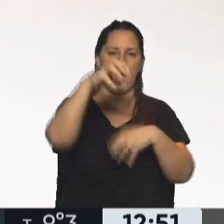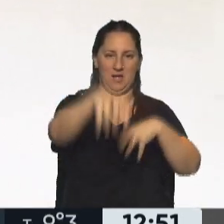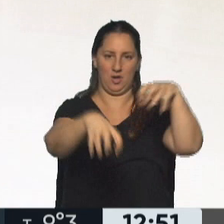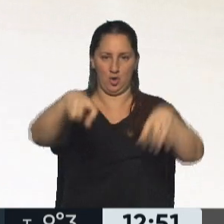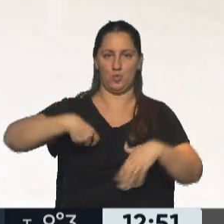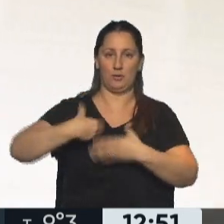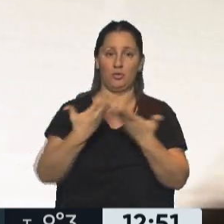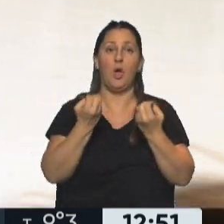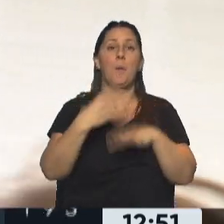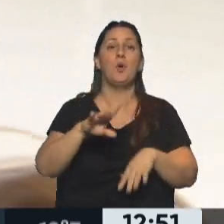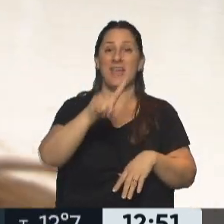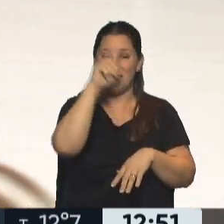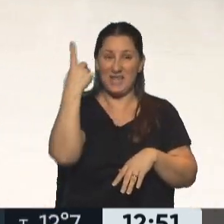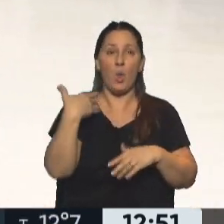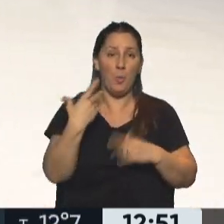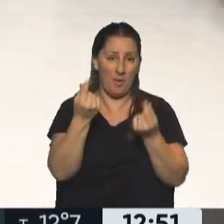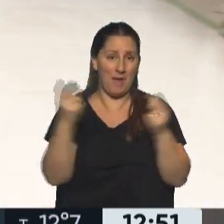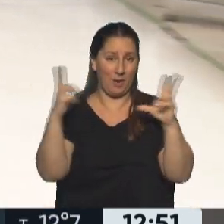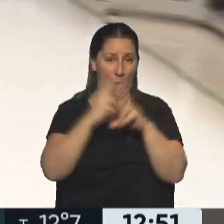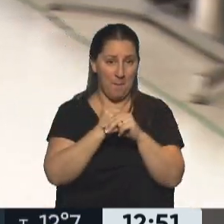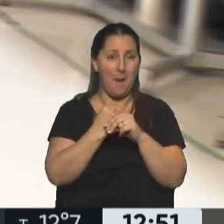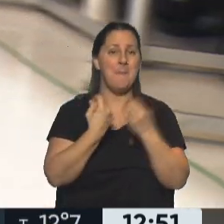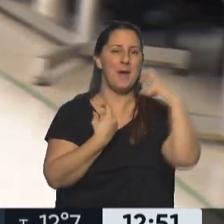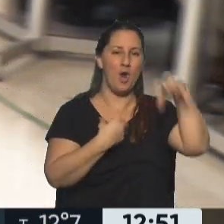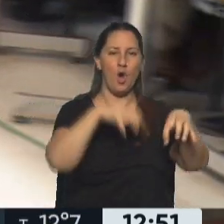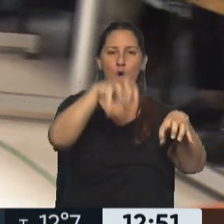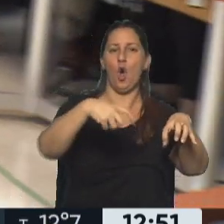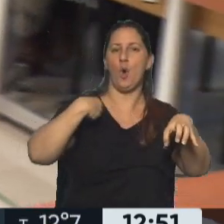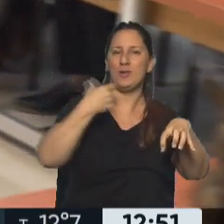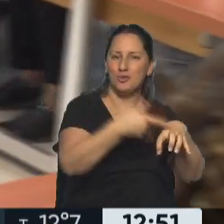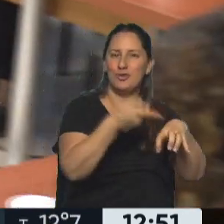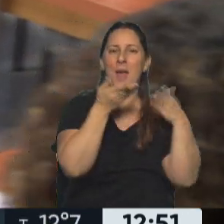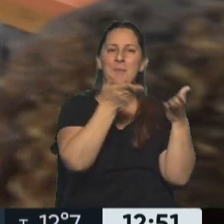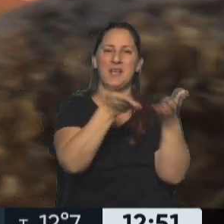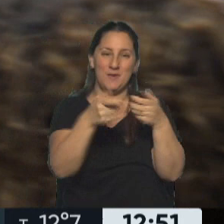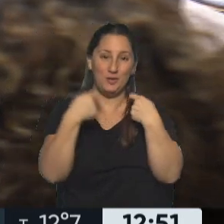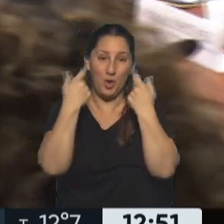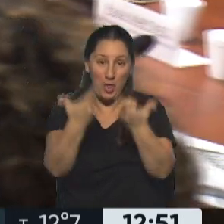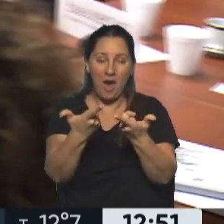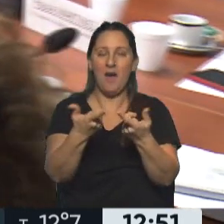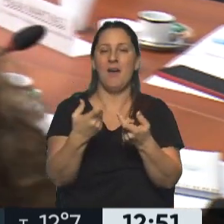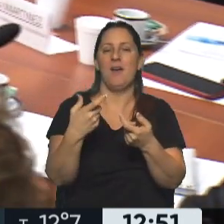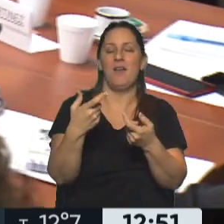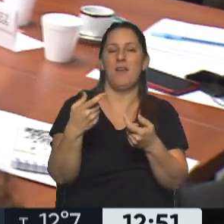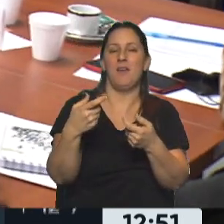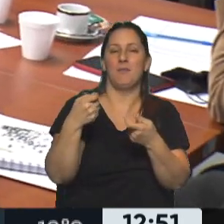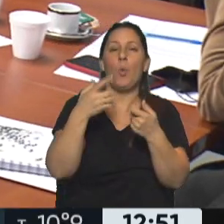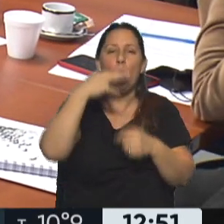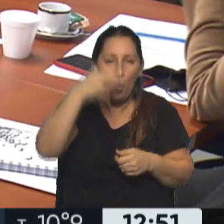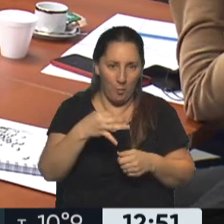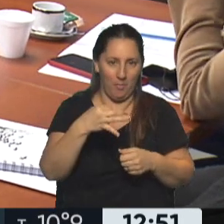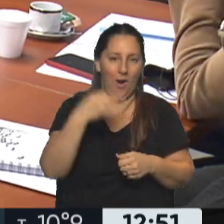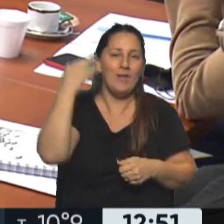puede quedarse sin plata, mientras que las prestadoras, las obras sociales y las prepagas cumplen y están